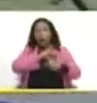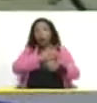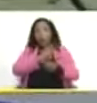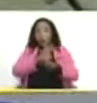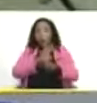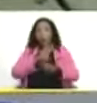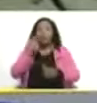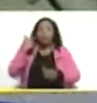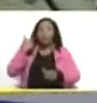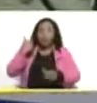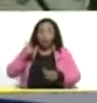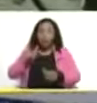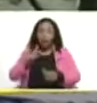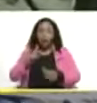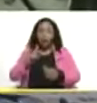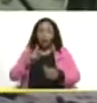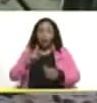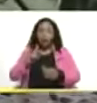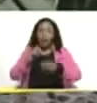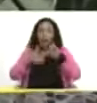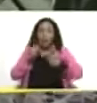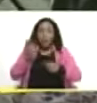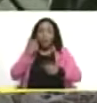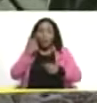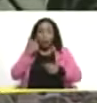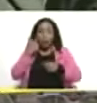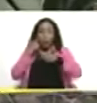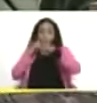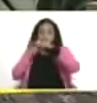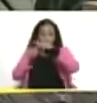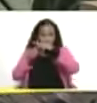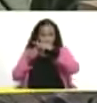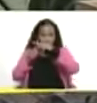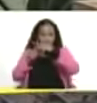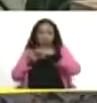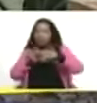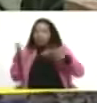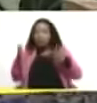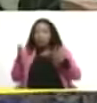que poner en el radar, que es